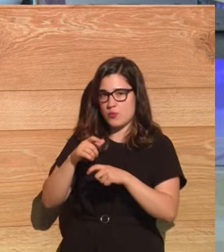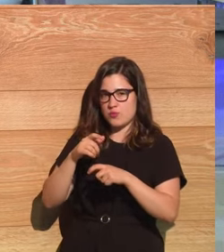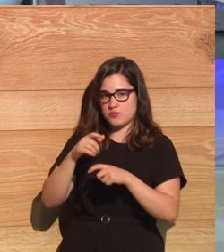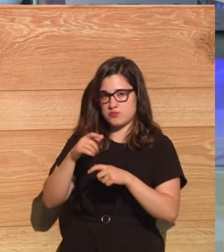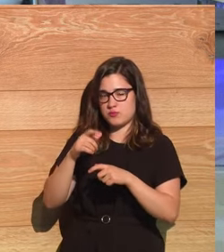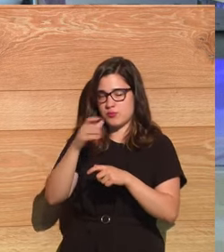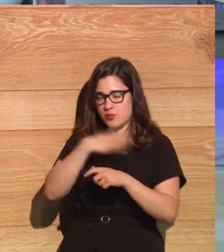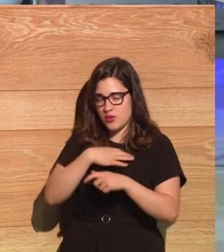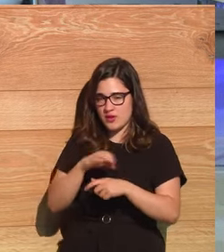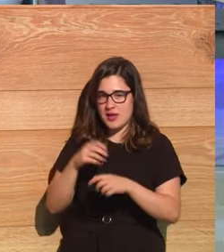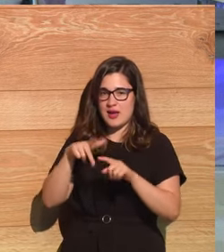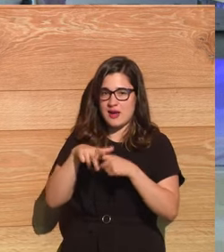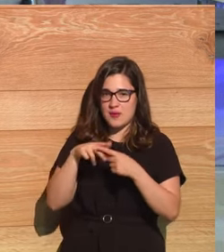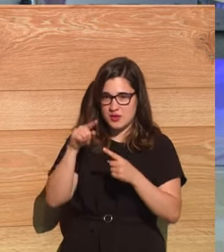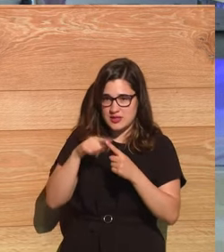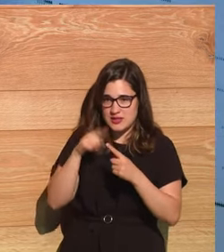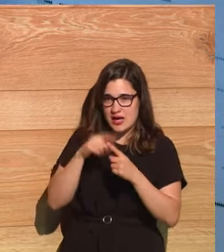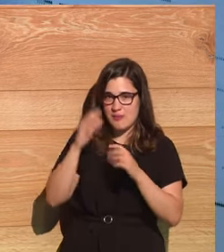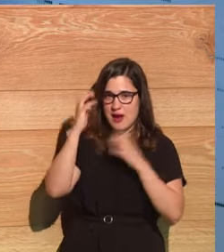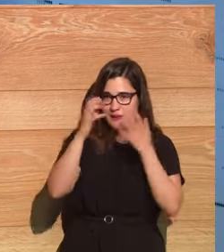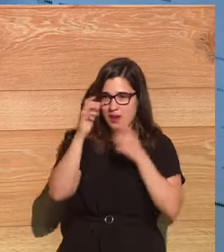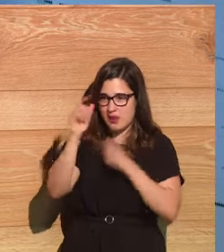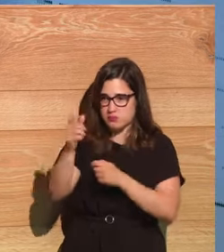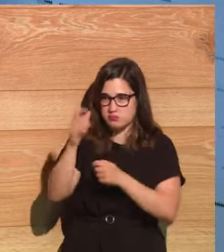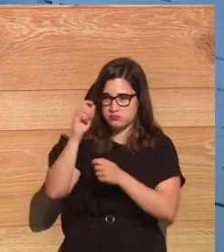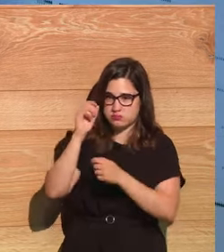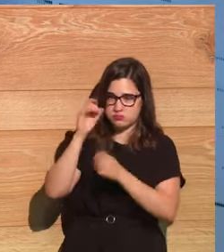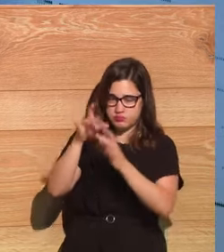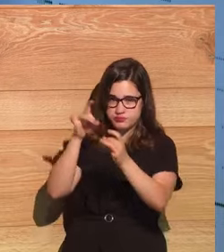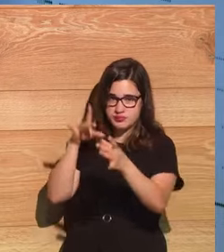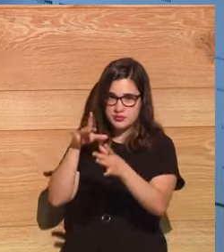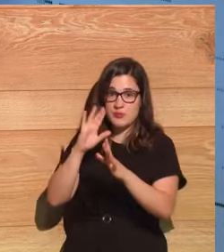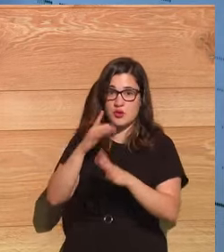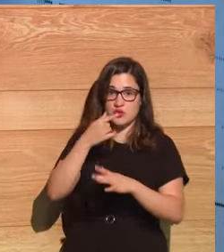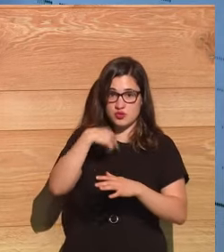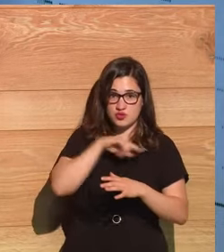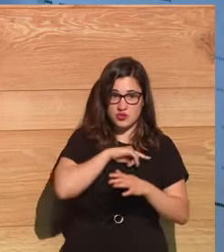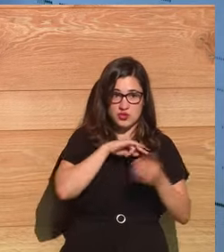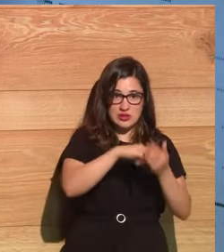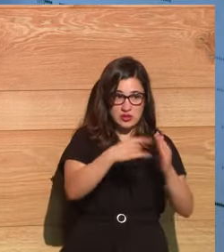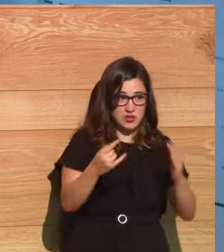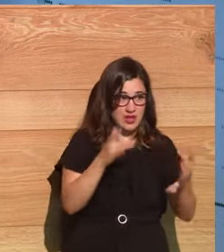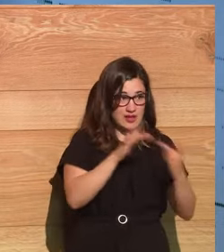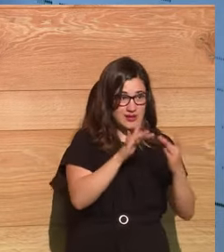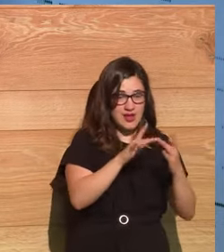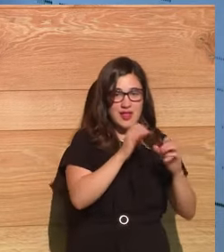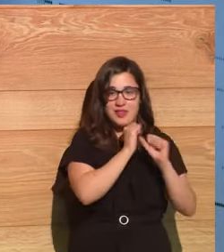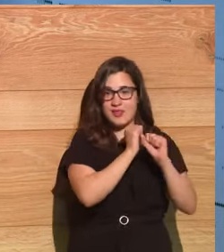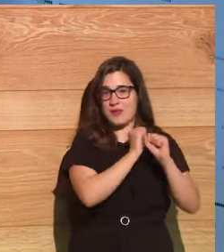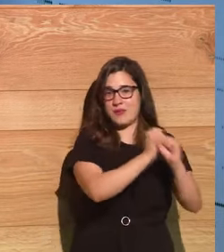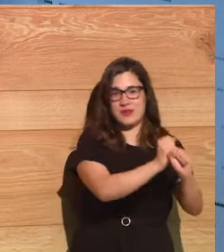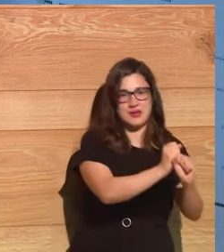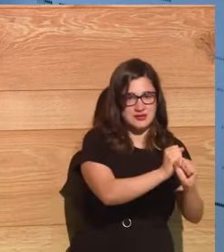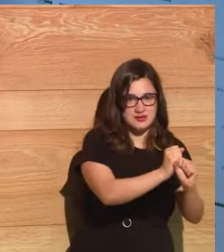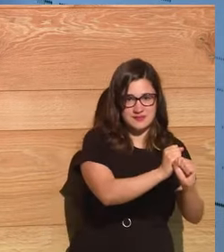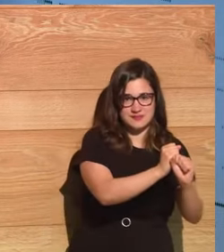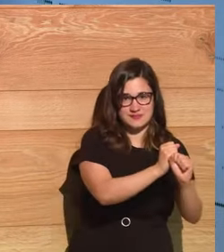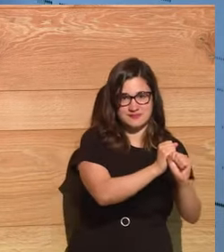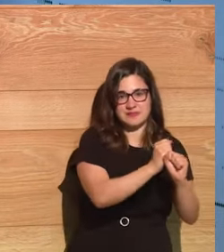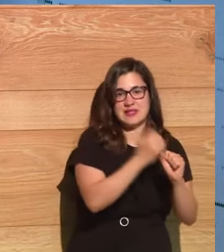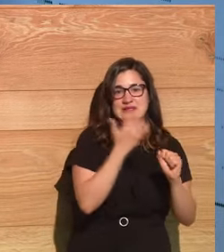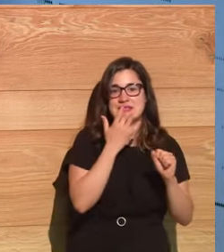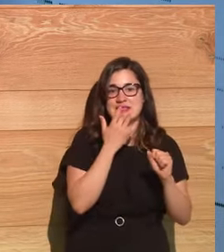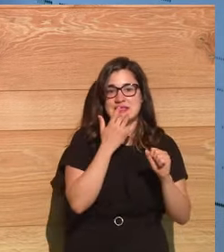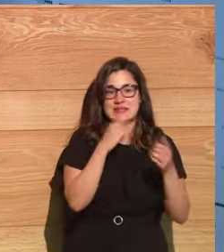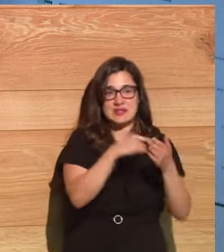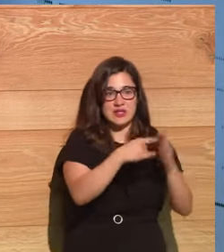procesar animales, empezar a cazar. Pero nosotros tenemos ya una relación con la tecnología que es de dependencia. Es decir, si ahora